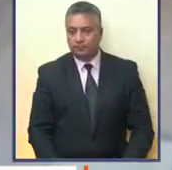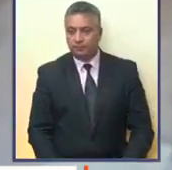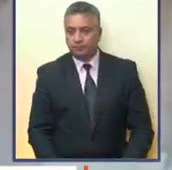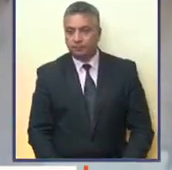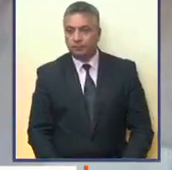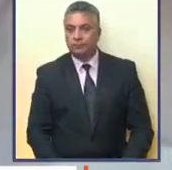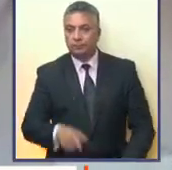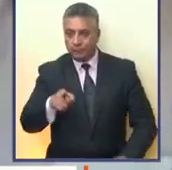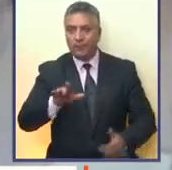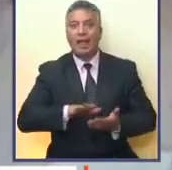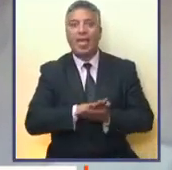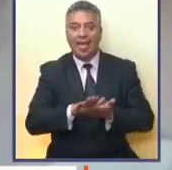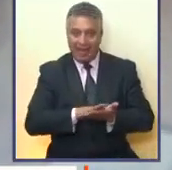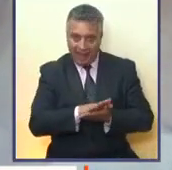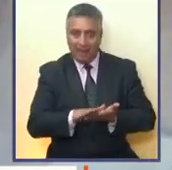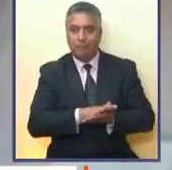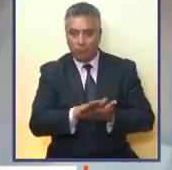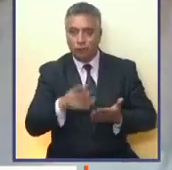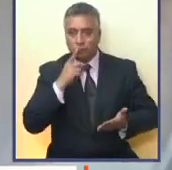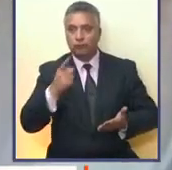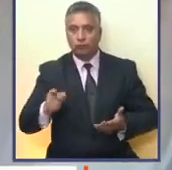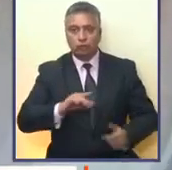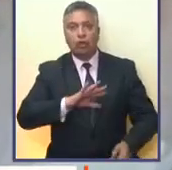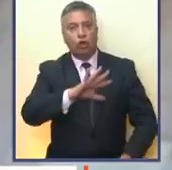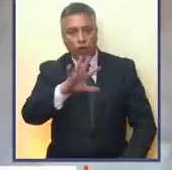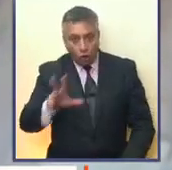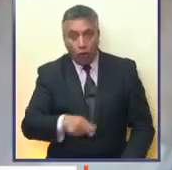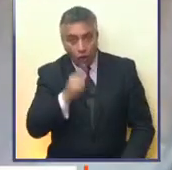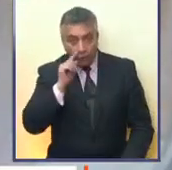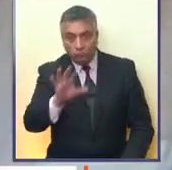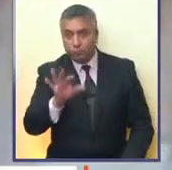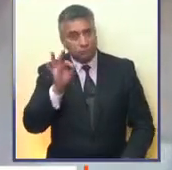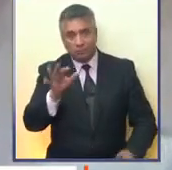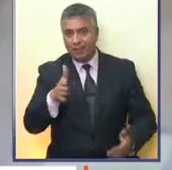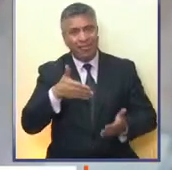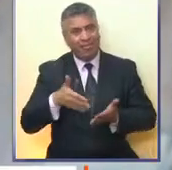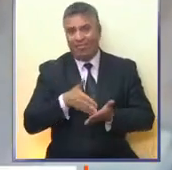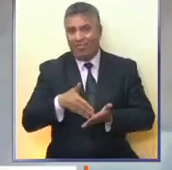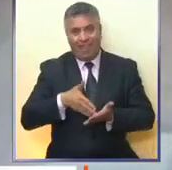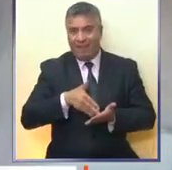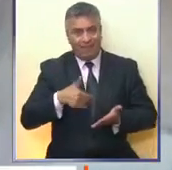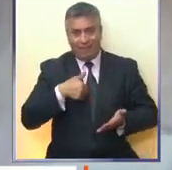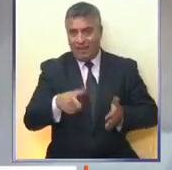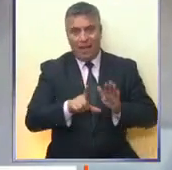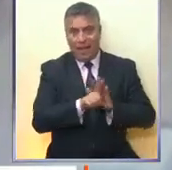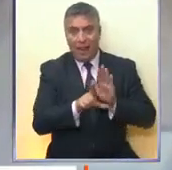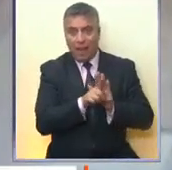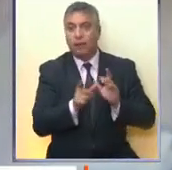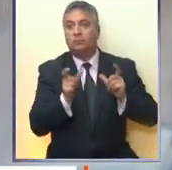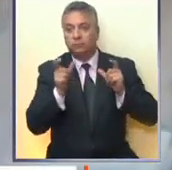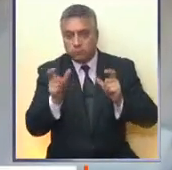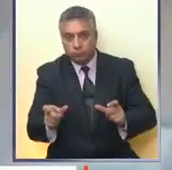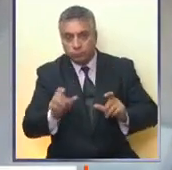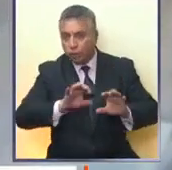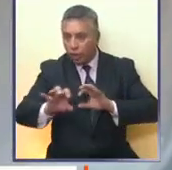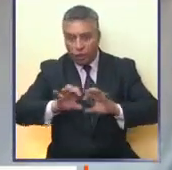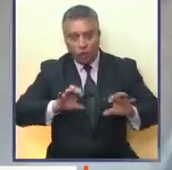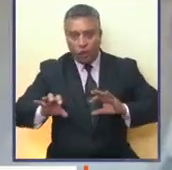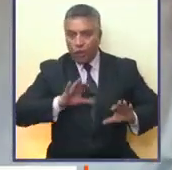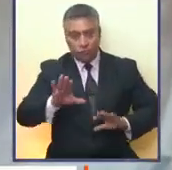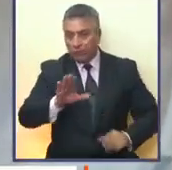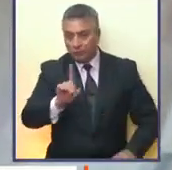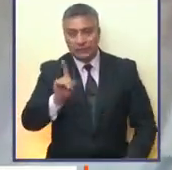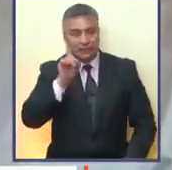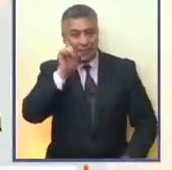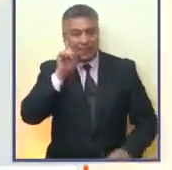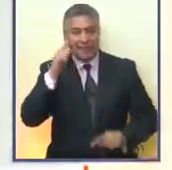Es el ejemplo más cercano de cómo un robo deja en evidencia lo débil de nuestra ley para proteger aquellos objetos que en sí mismos son